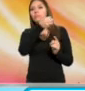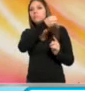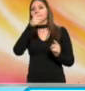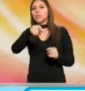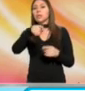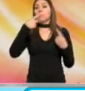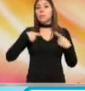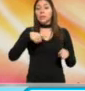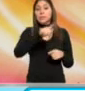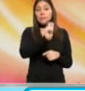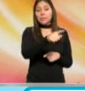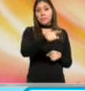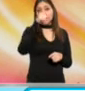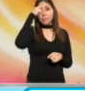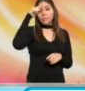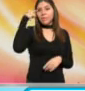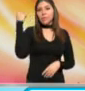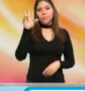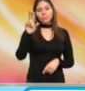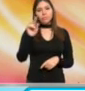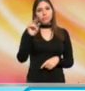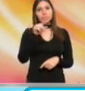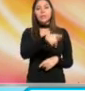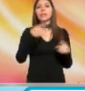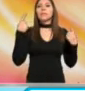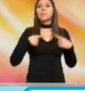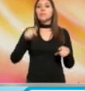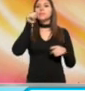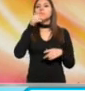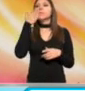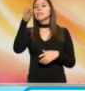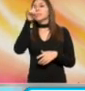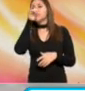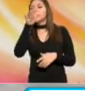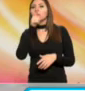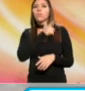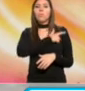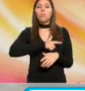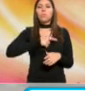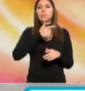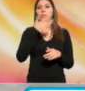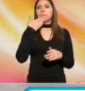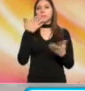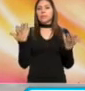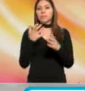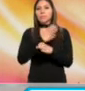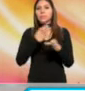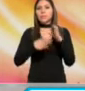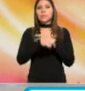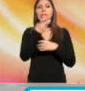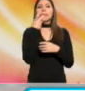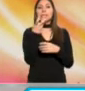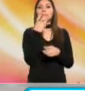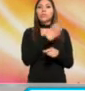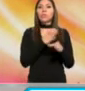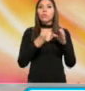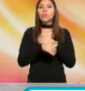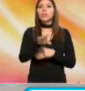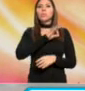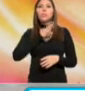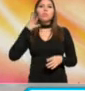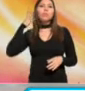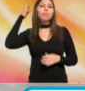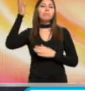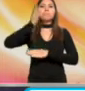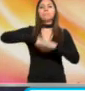persona fácil, podemos decir que era una persona exigente y yo creo que esa es una de las bases que tuvo para lograr lo que logró. Claro. ¿no? Que justo rápido lo que te iba a